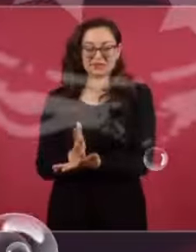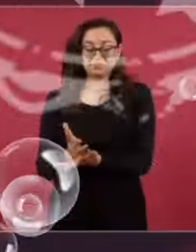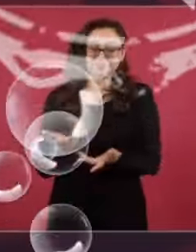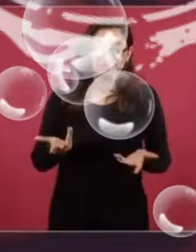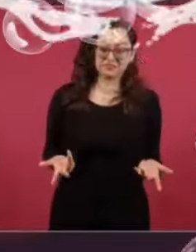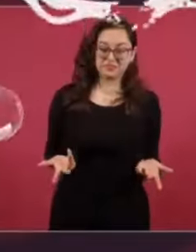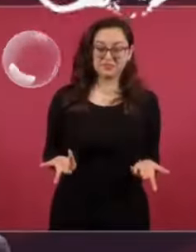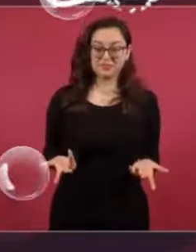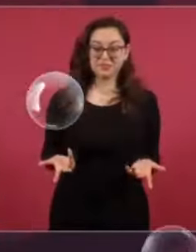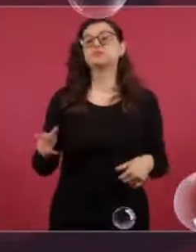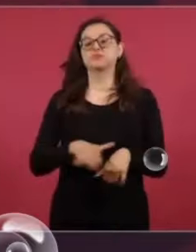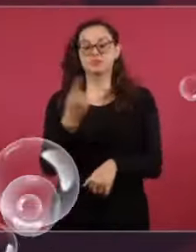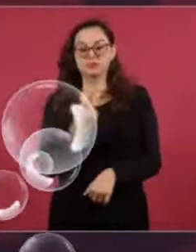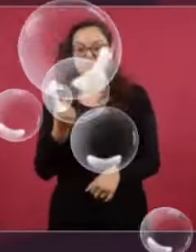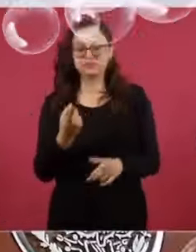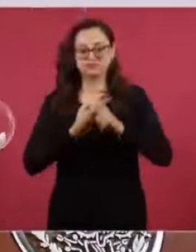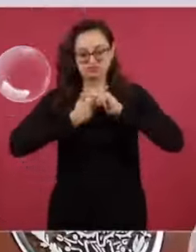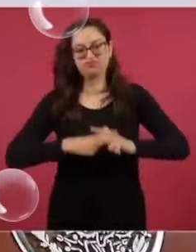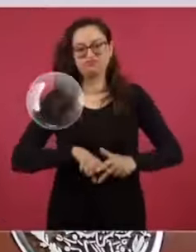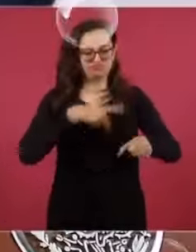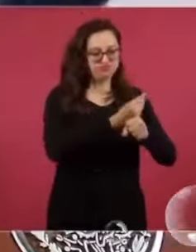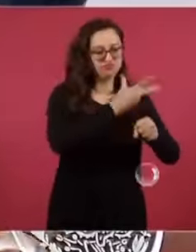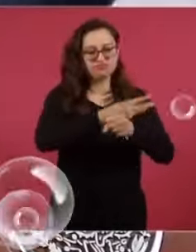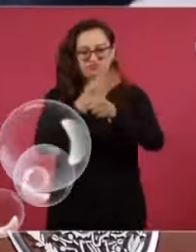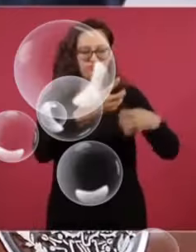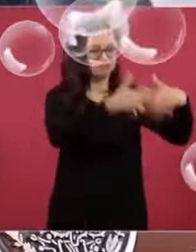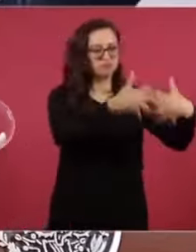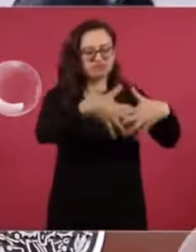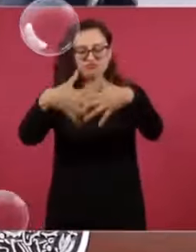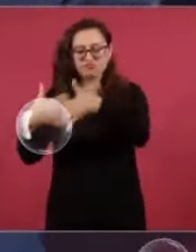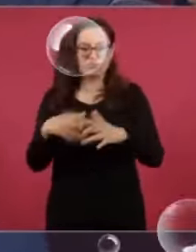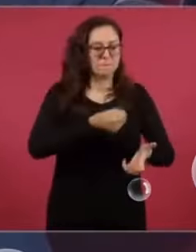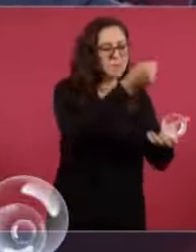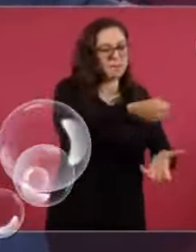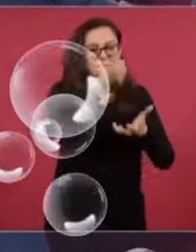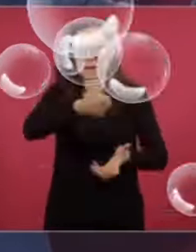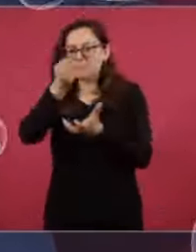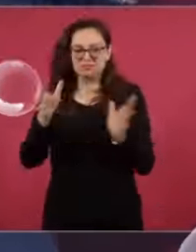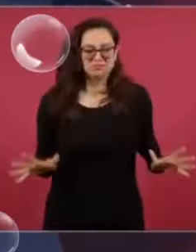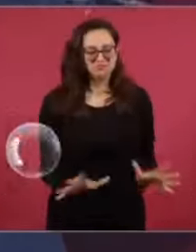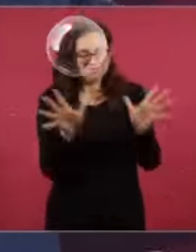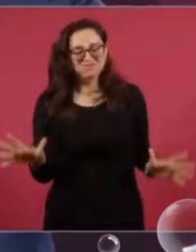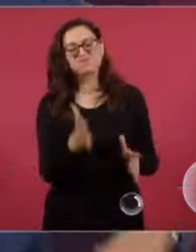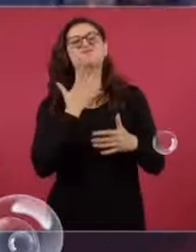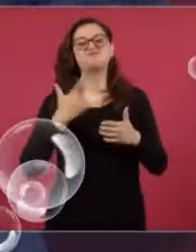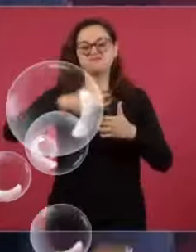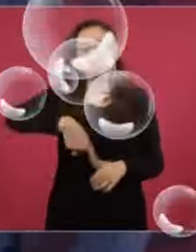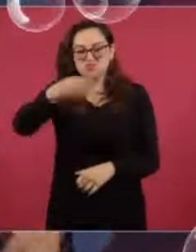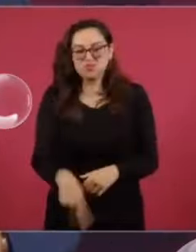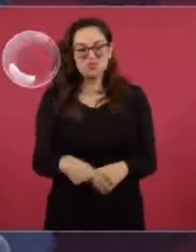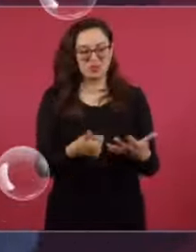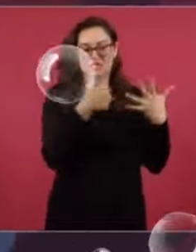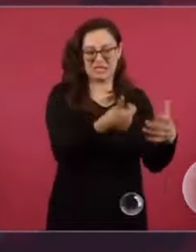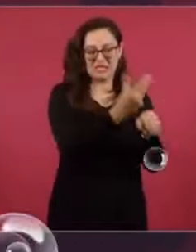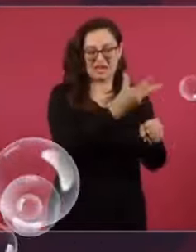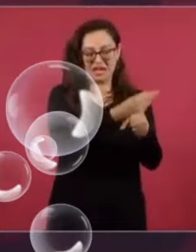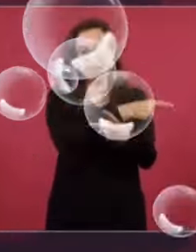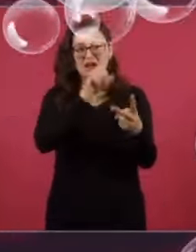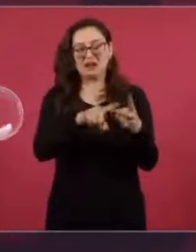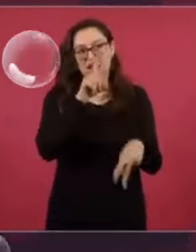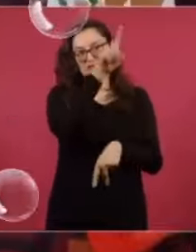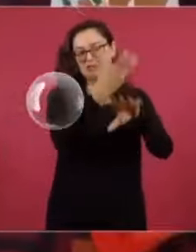Porque desde que llegamos, rehabilitamos las seis refinerías, no hemos dejado de invertir en el mantenimiento de las seis refinerías, compramos una refinería nueva,